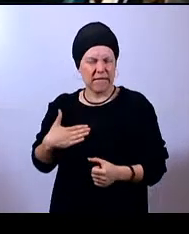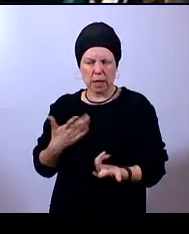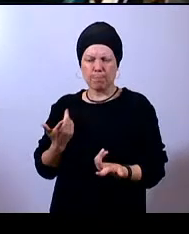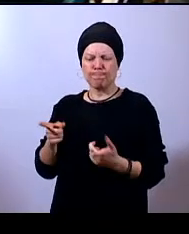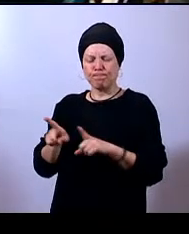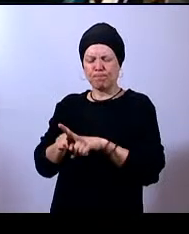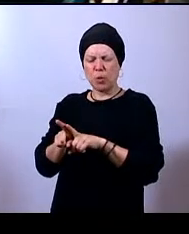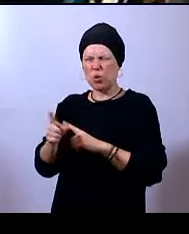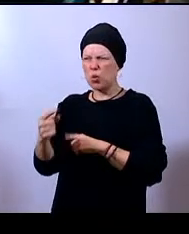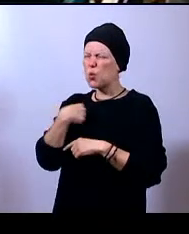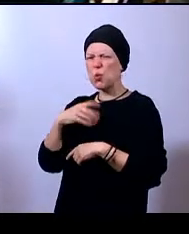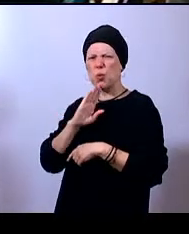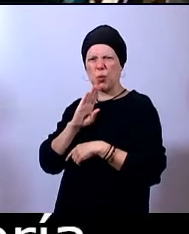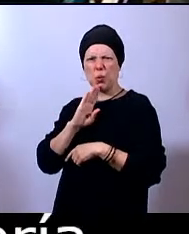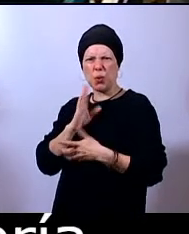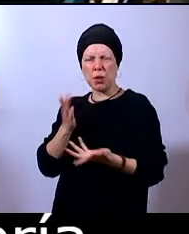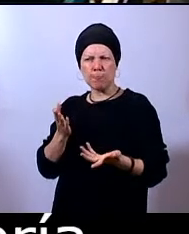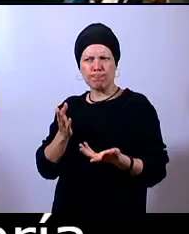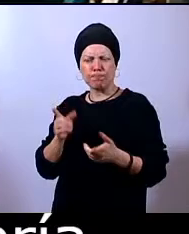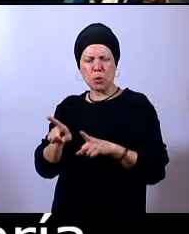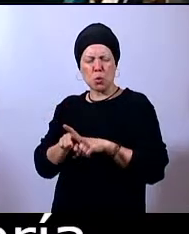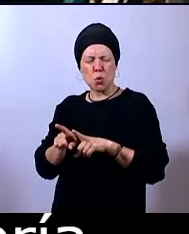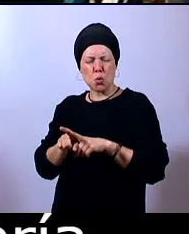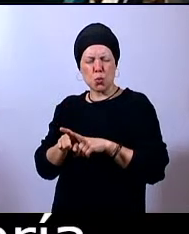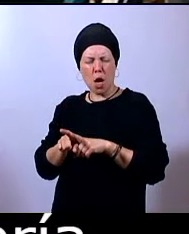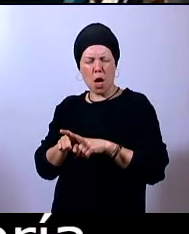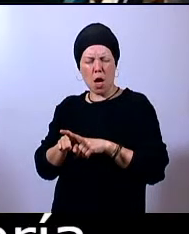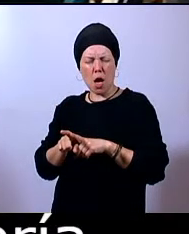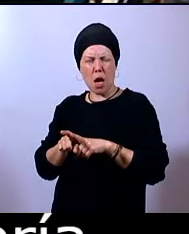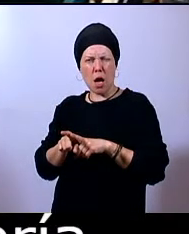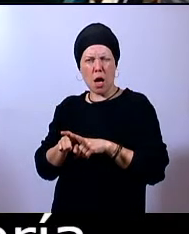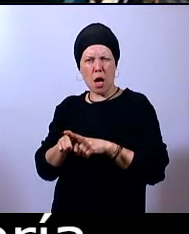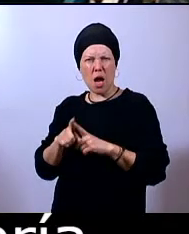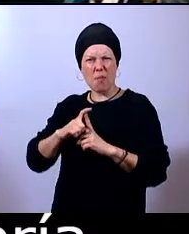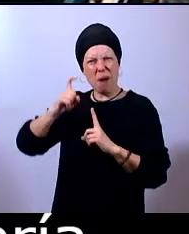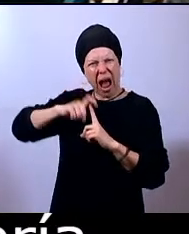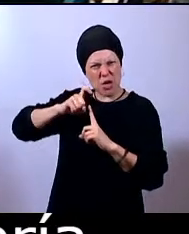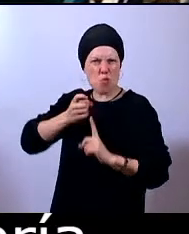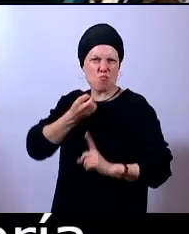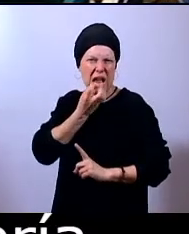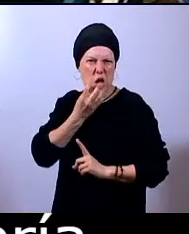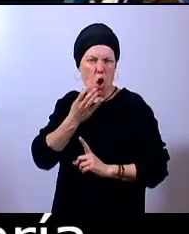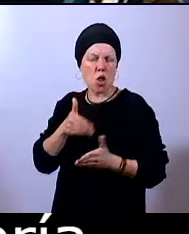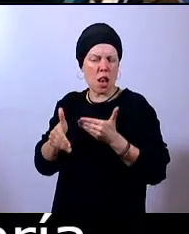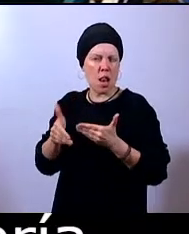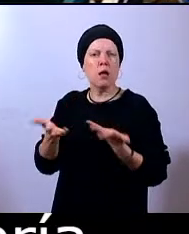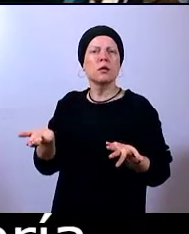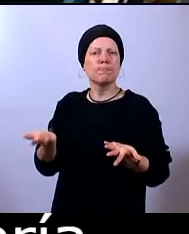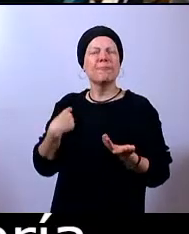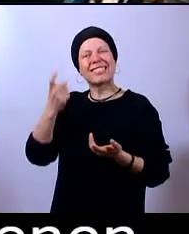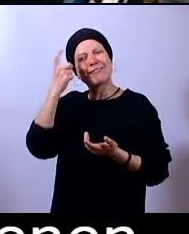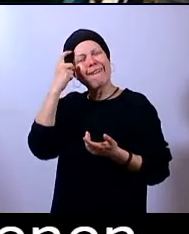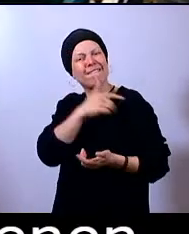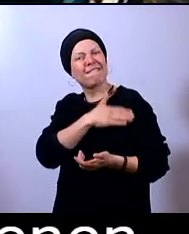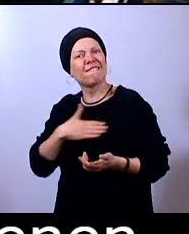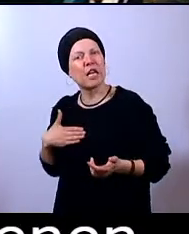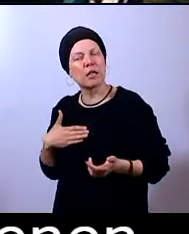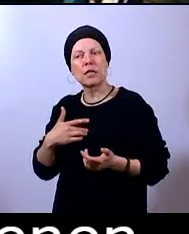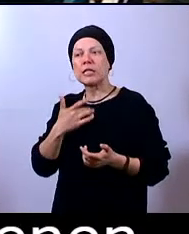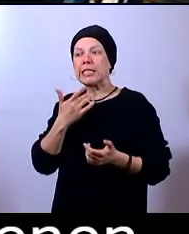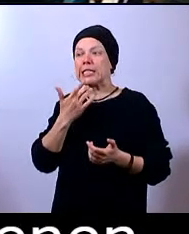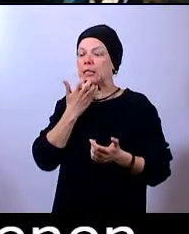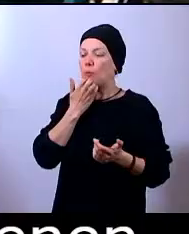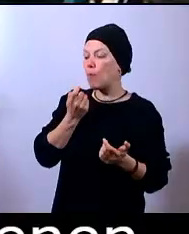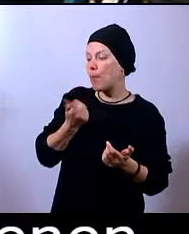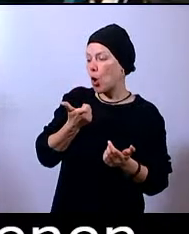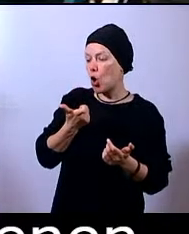ha señalado, creo que se va a aplicar, tienen previsto en mayo. Me gustaría saber si va a cambiar un